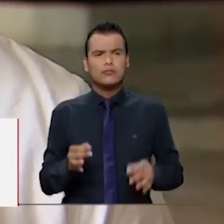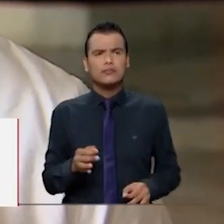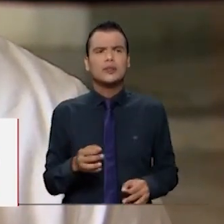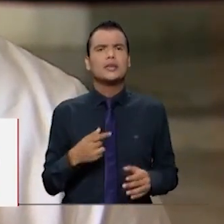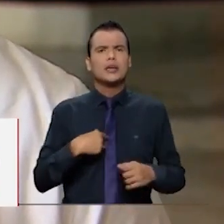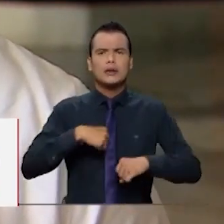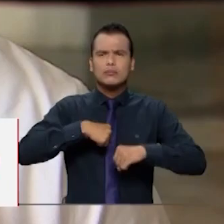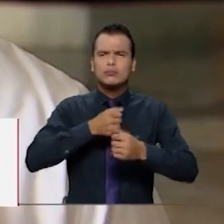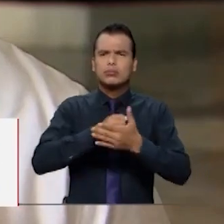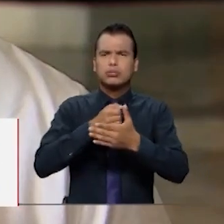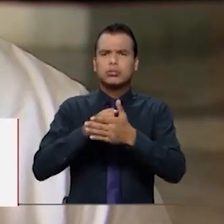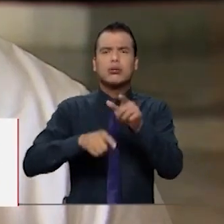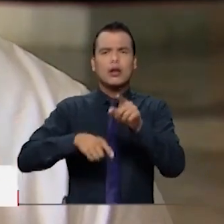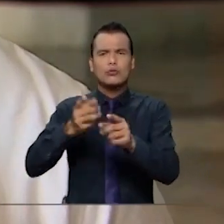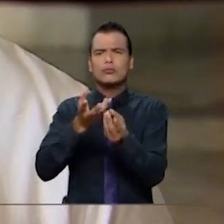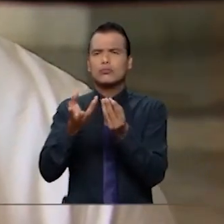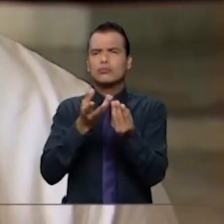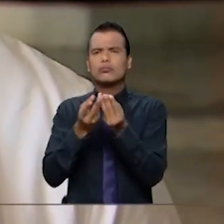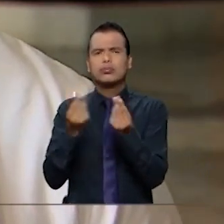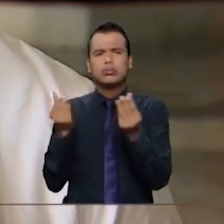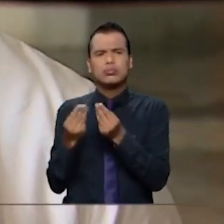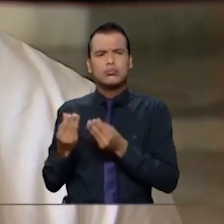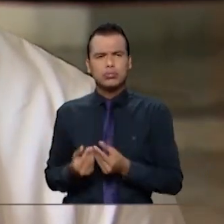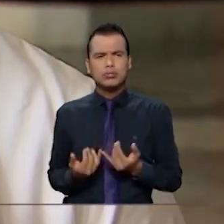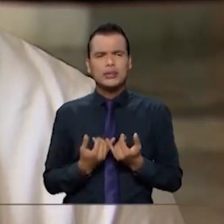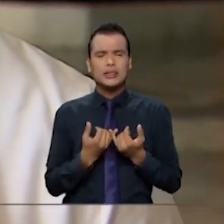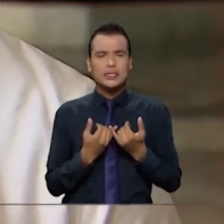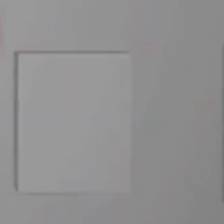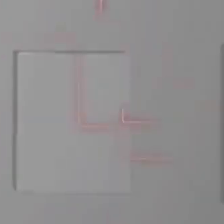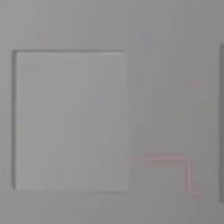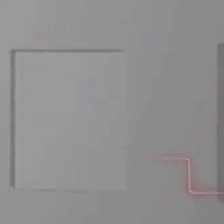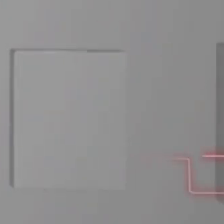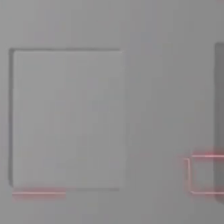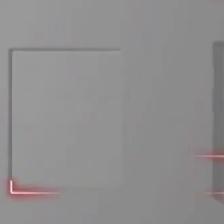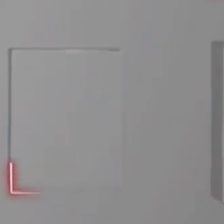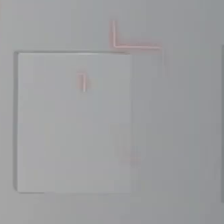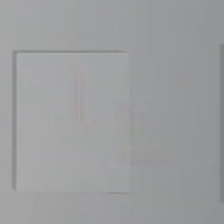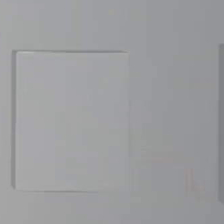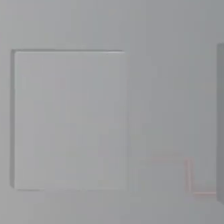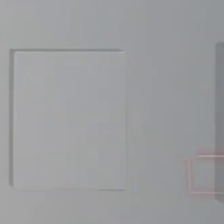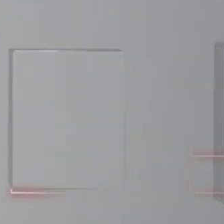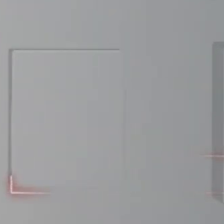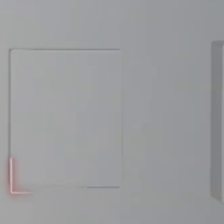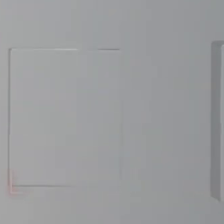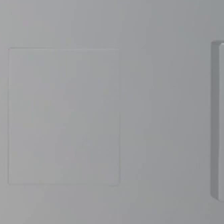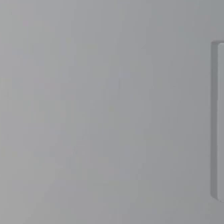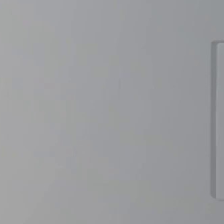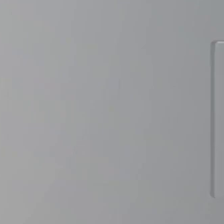recompensas, se han desarticulado grupos delincuenciales organizados que operan en este municipio.